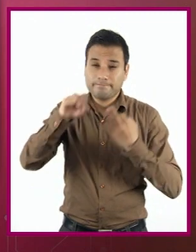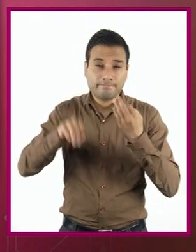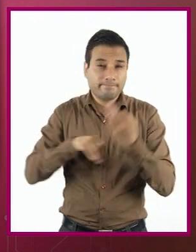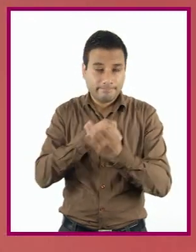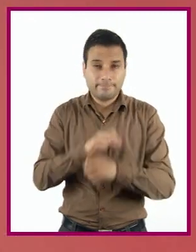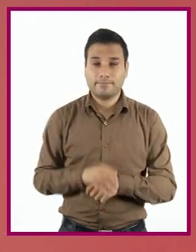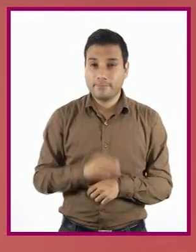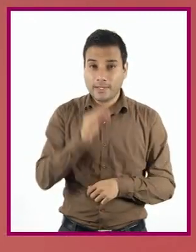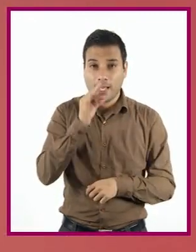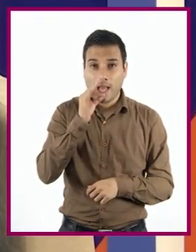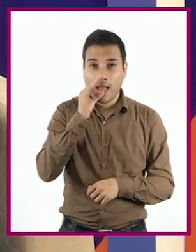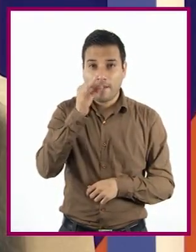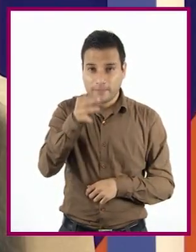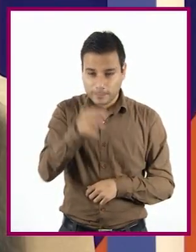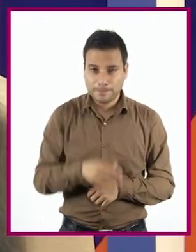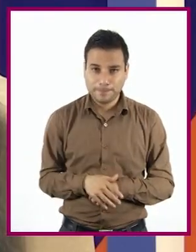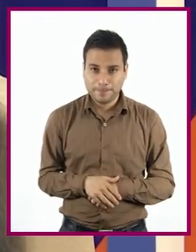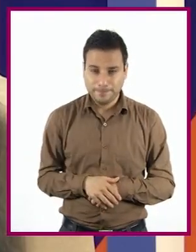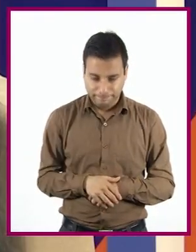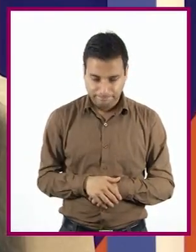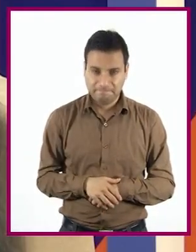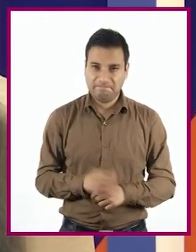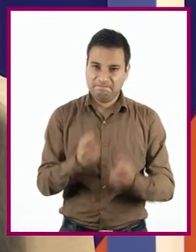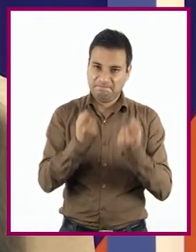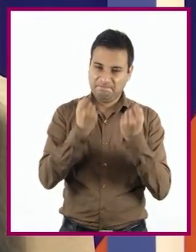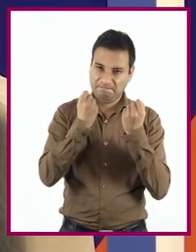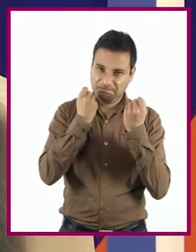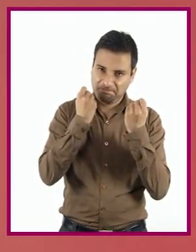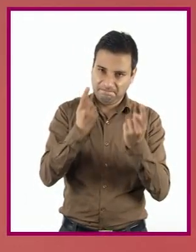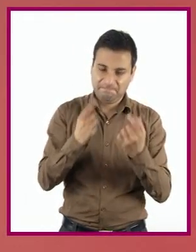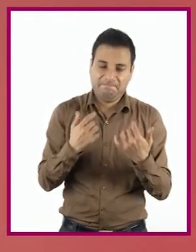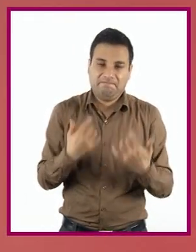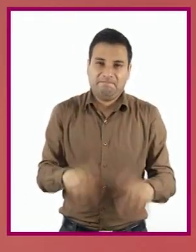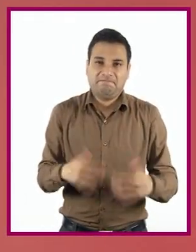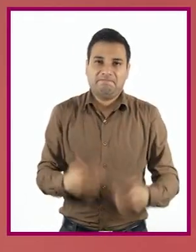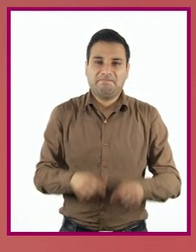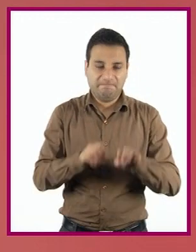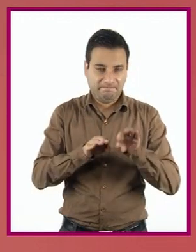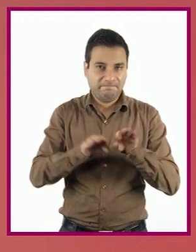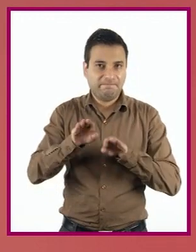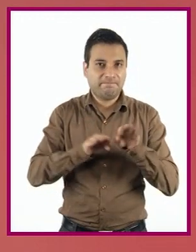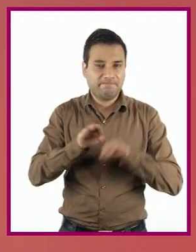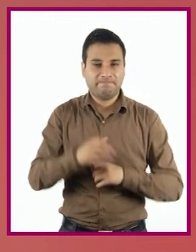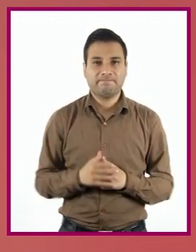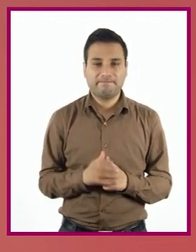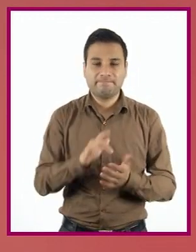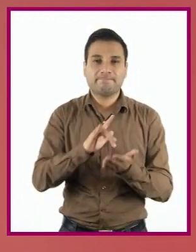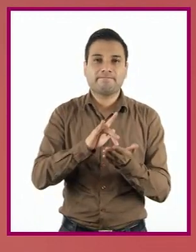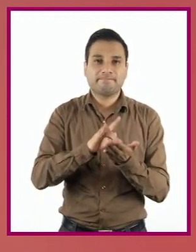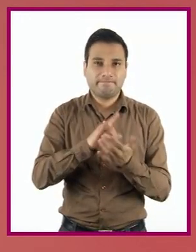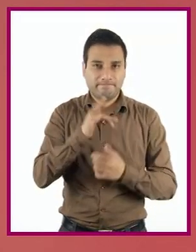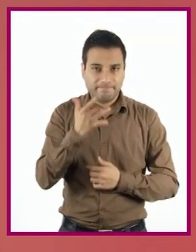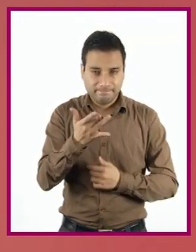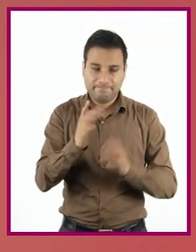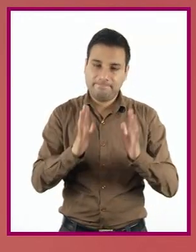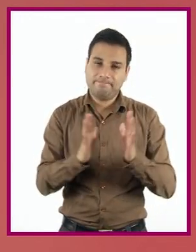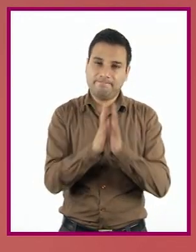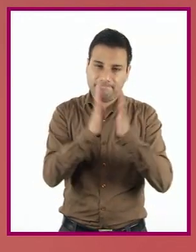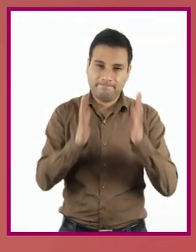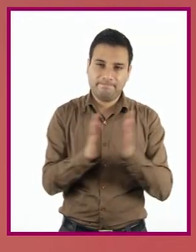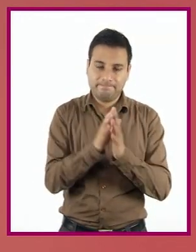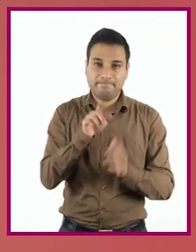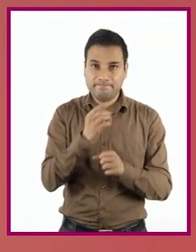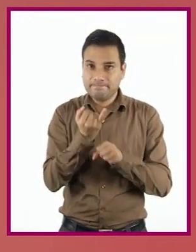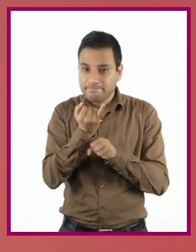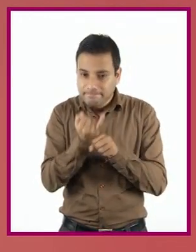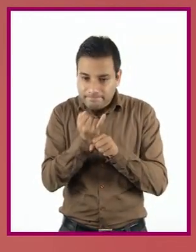Ciencias Química, reciban nuestro más grande reconocimiento y respeto por la labor que realizan. Gracias por trabajar siempre en